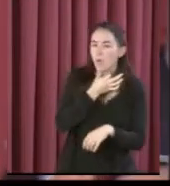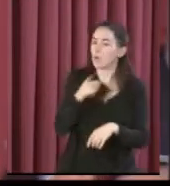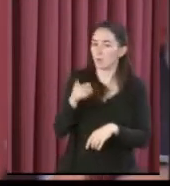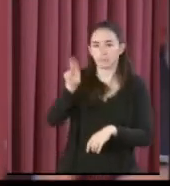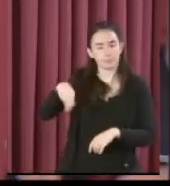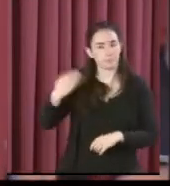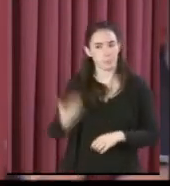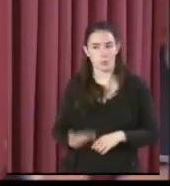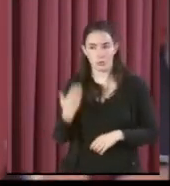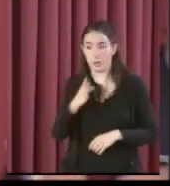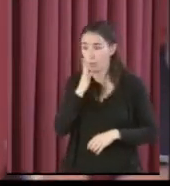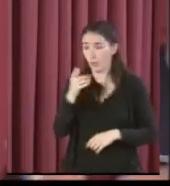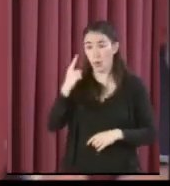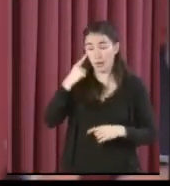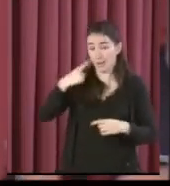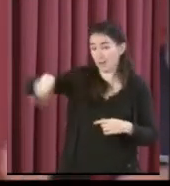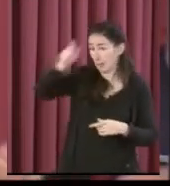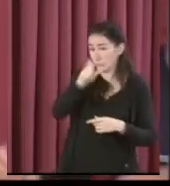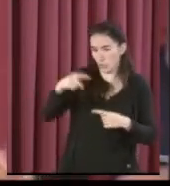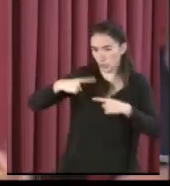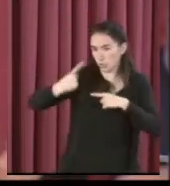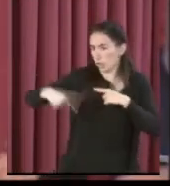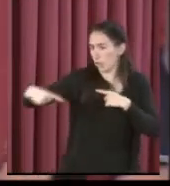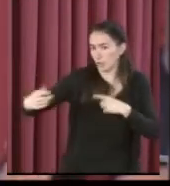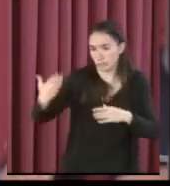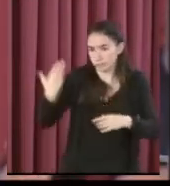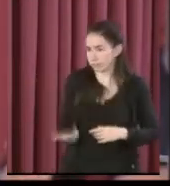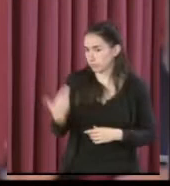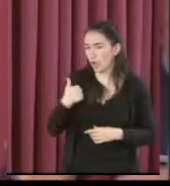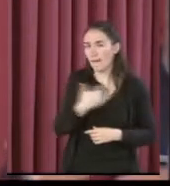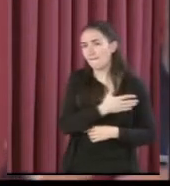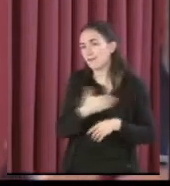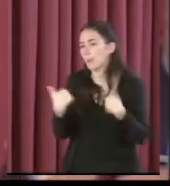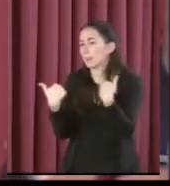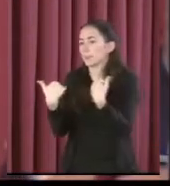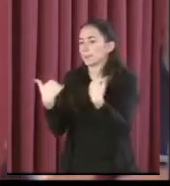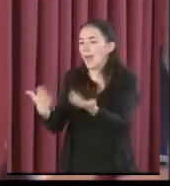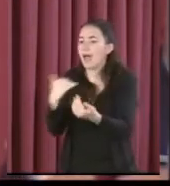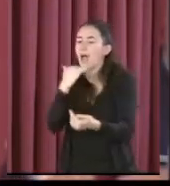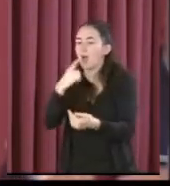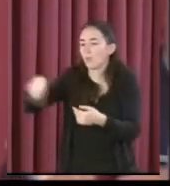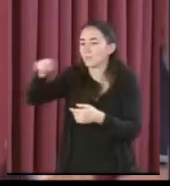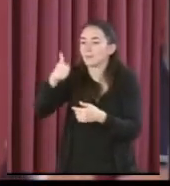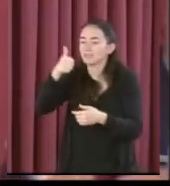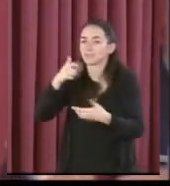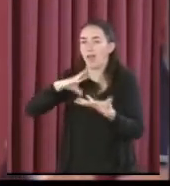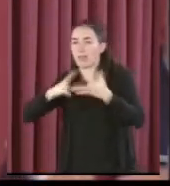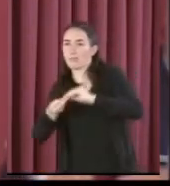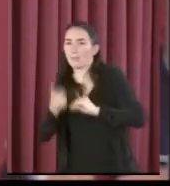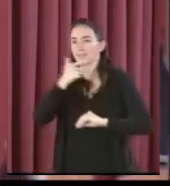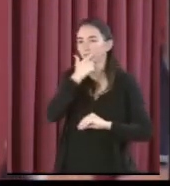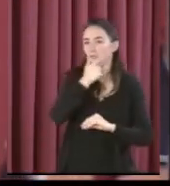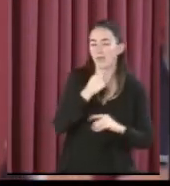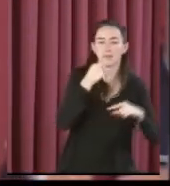las personas, quiero trasladar el compromiso de desarrollar instrumentos útiles para facilitar la conciliación de la vida personal,